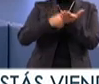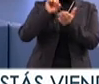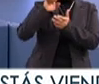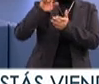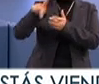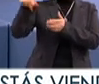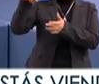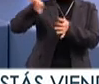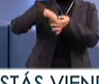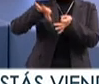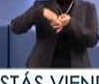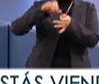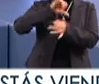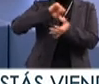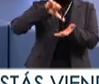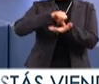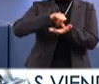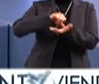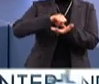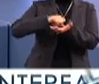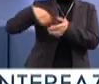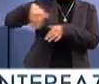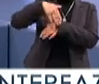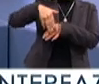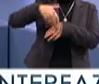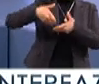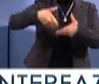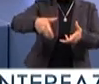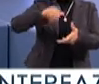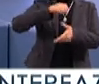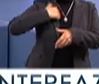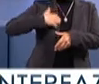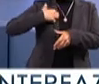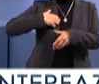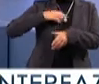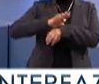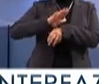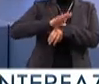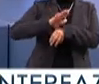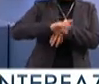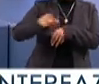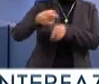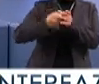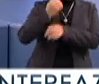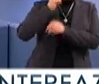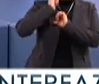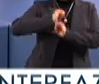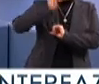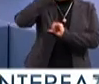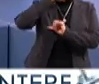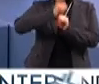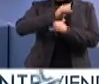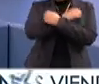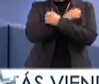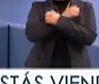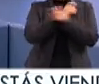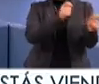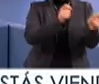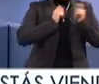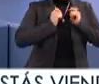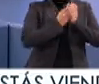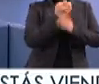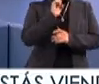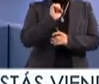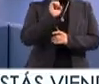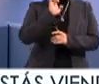histórico ahí entre las calles de Argentina y Brasil, Esteban Moctezuma Barragán, secretario de Educación Pública, asumió el cargo